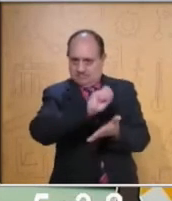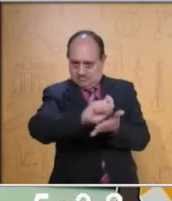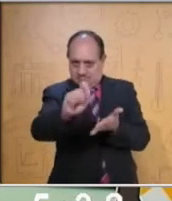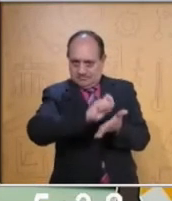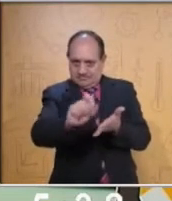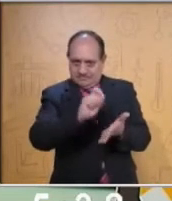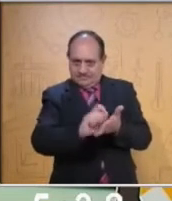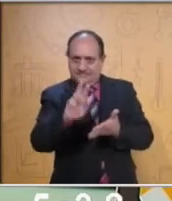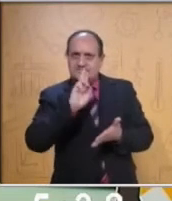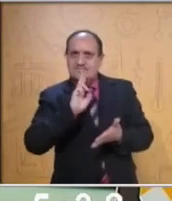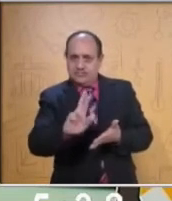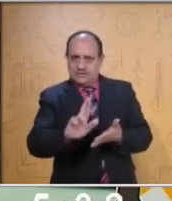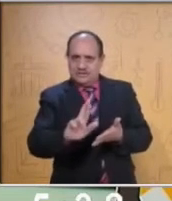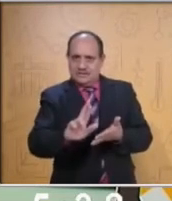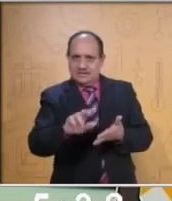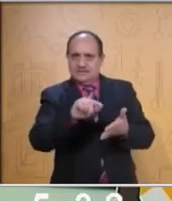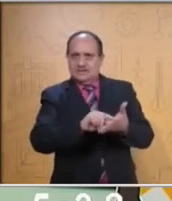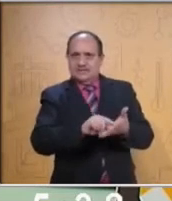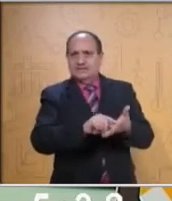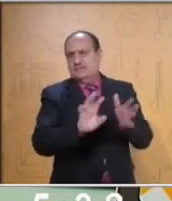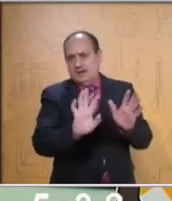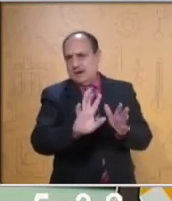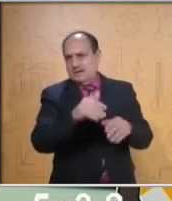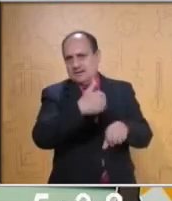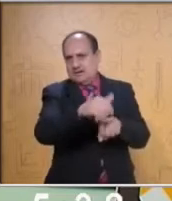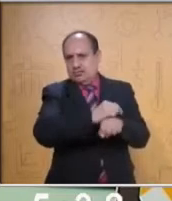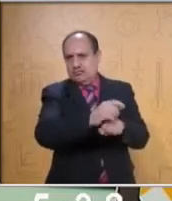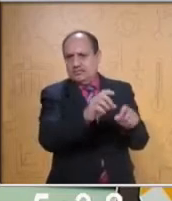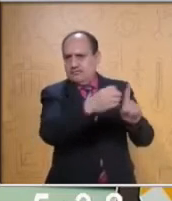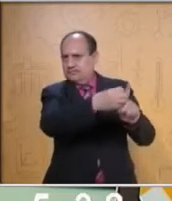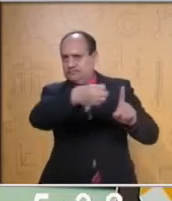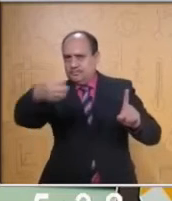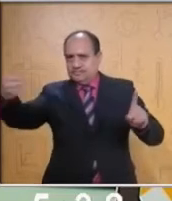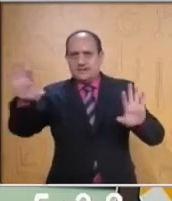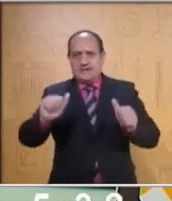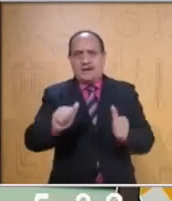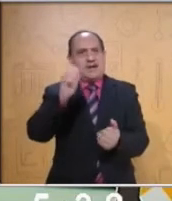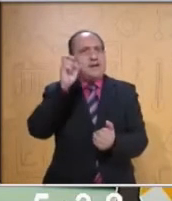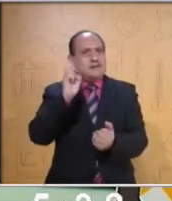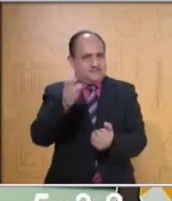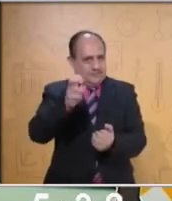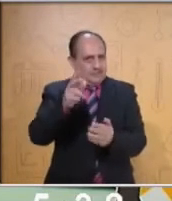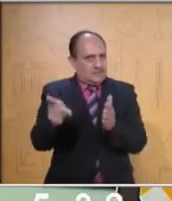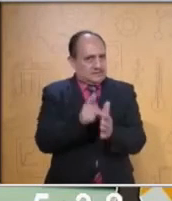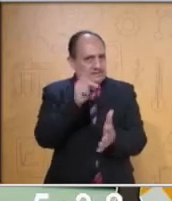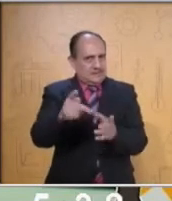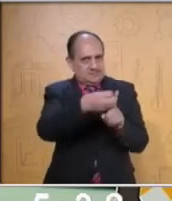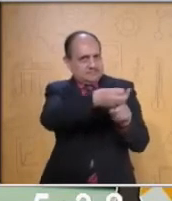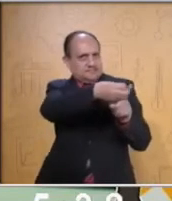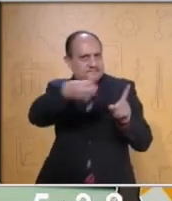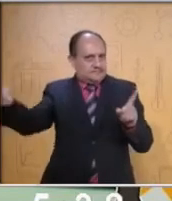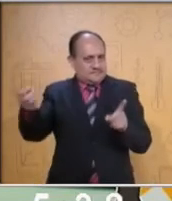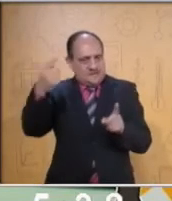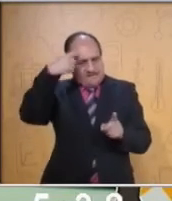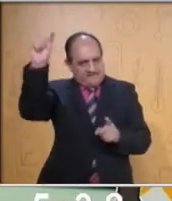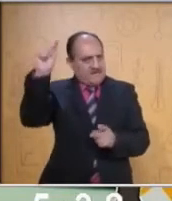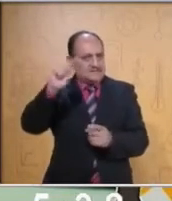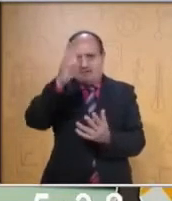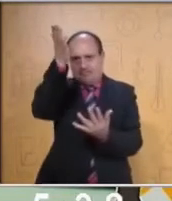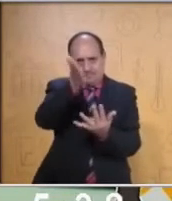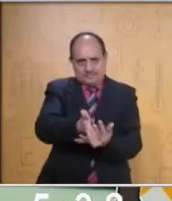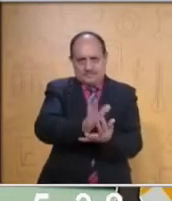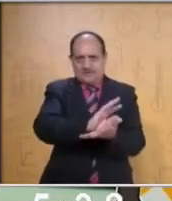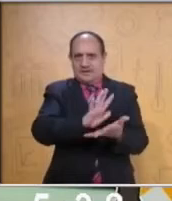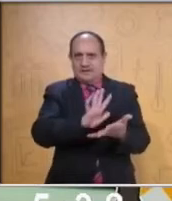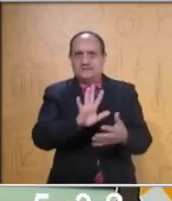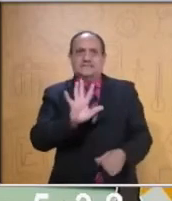favor. Ustedes tienen ahí los datos y ya los ordenaron una vez. Con esa vez que ustedes los ordenen es más que suficiente.